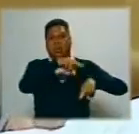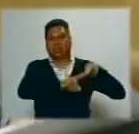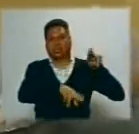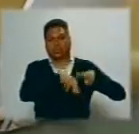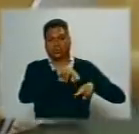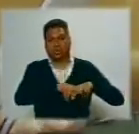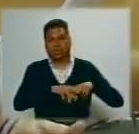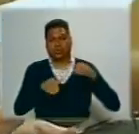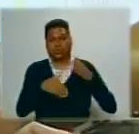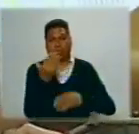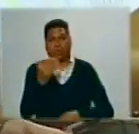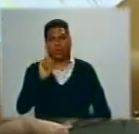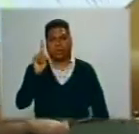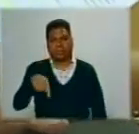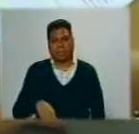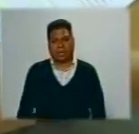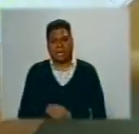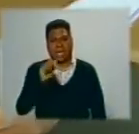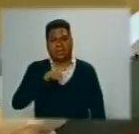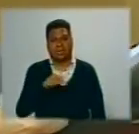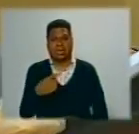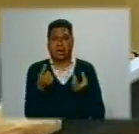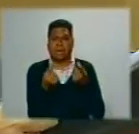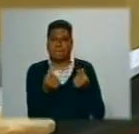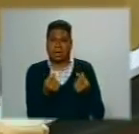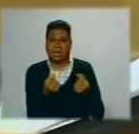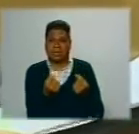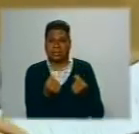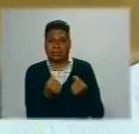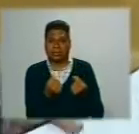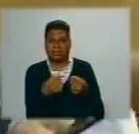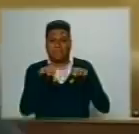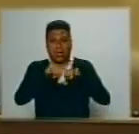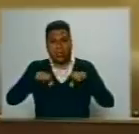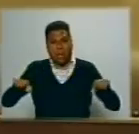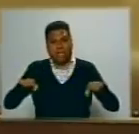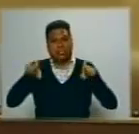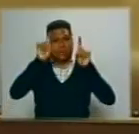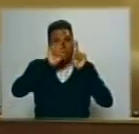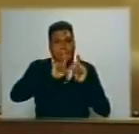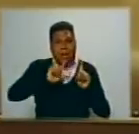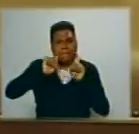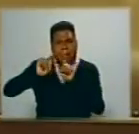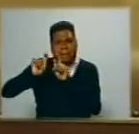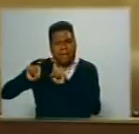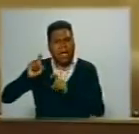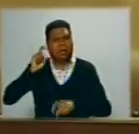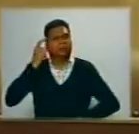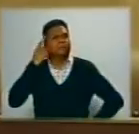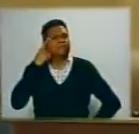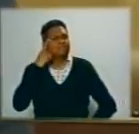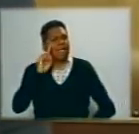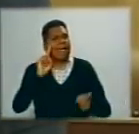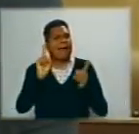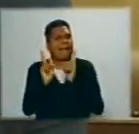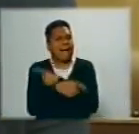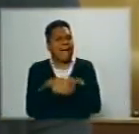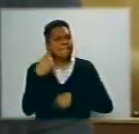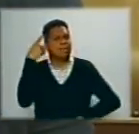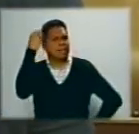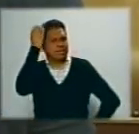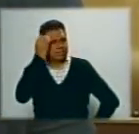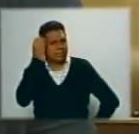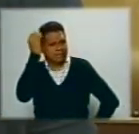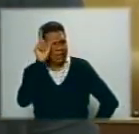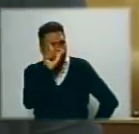un modelo también, aquí en los precios, de educación, de concientización. Que cuando